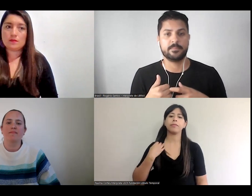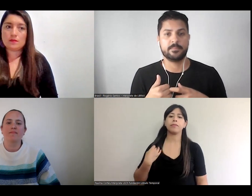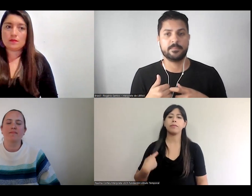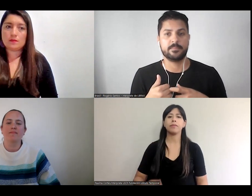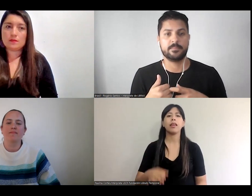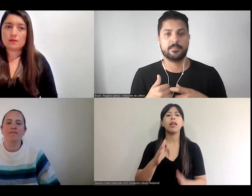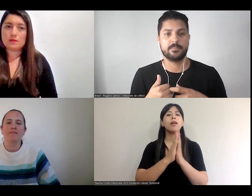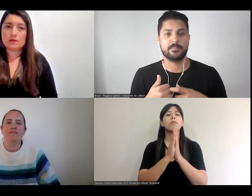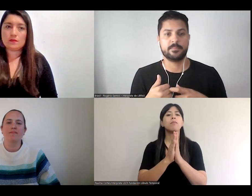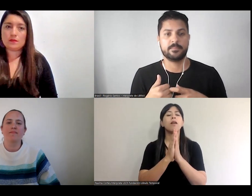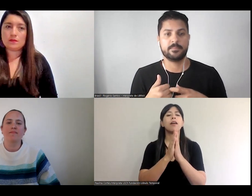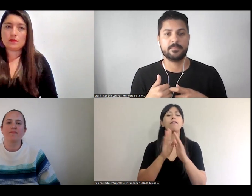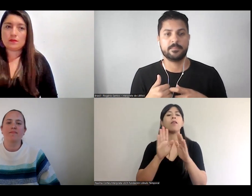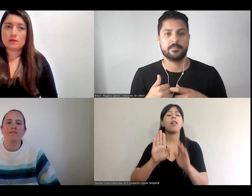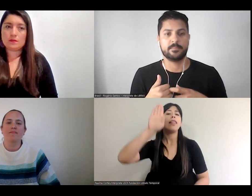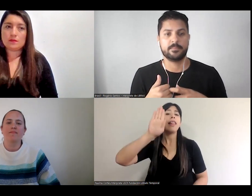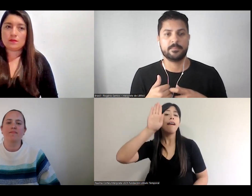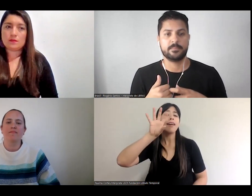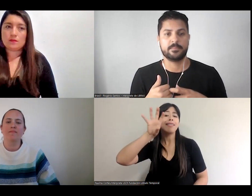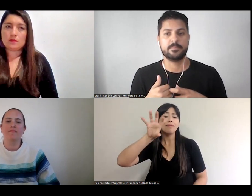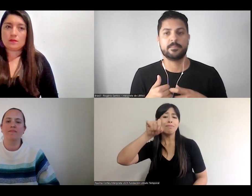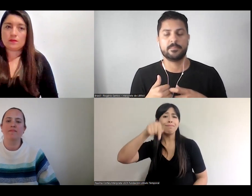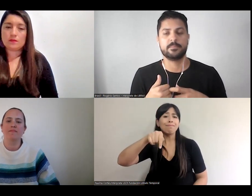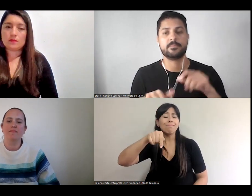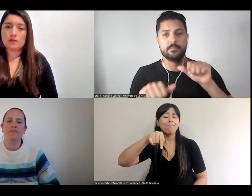para poder hacer el cambio de intérprete.